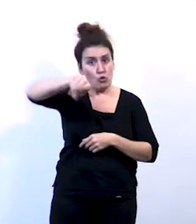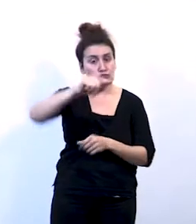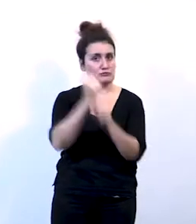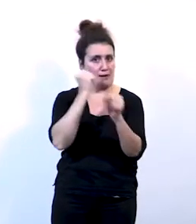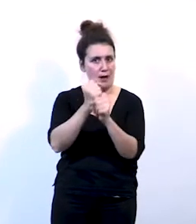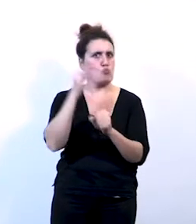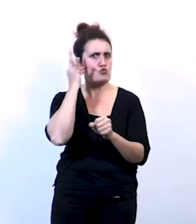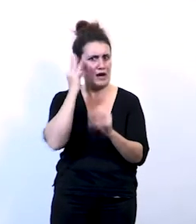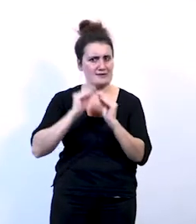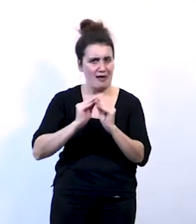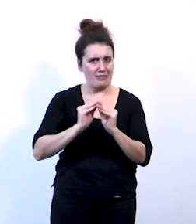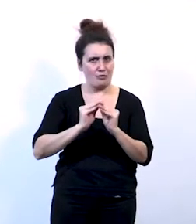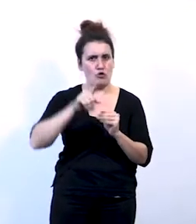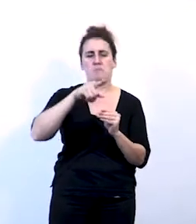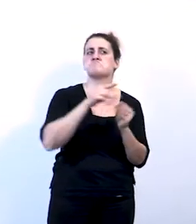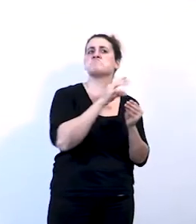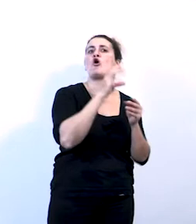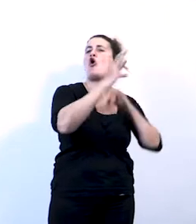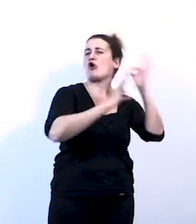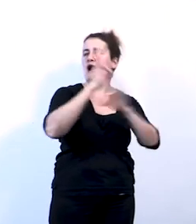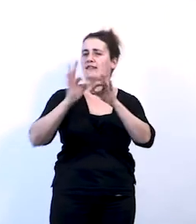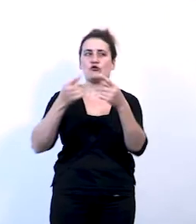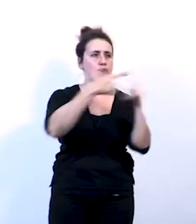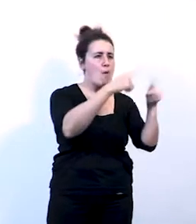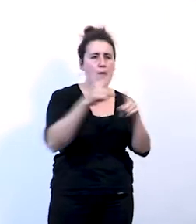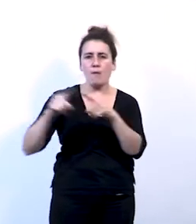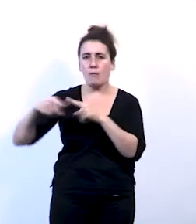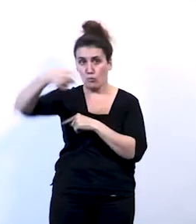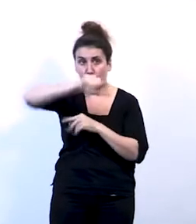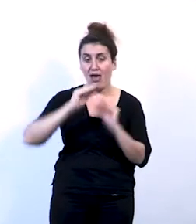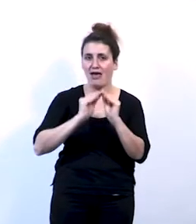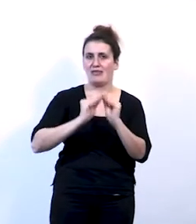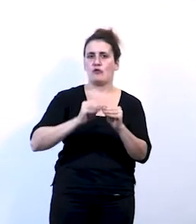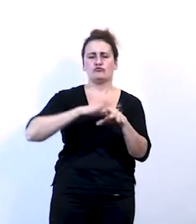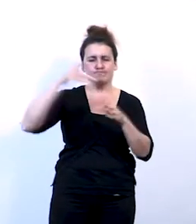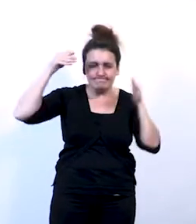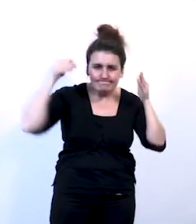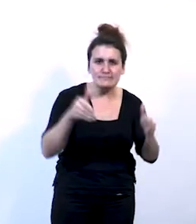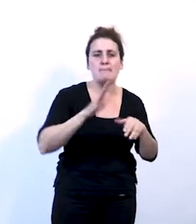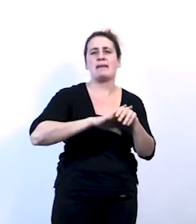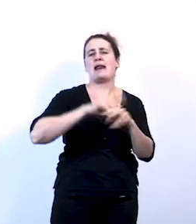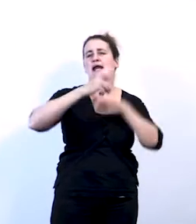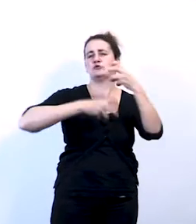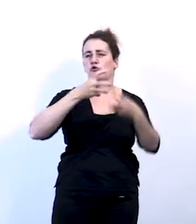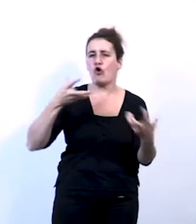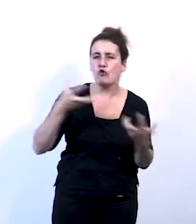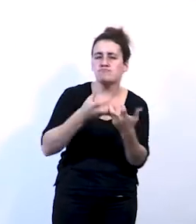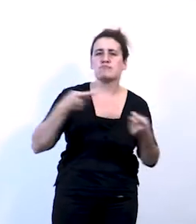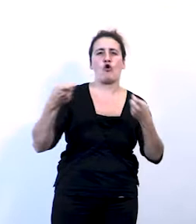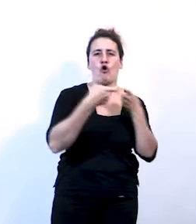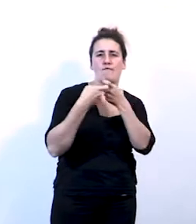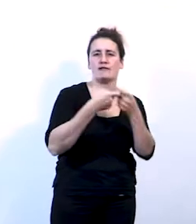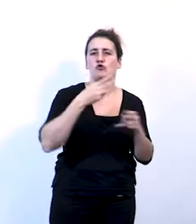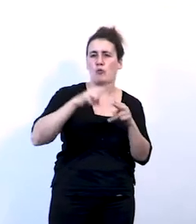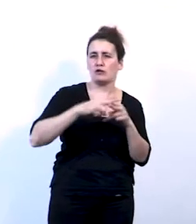haciendo las mujeres en Palestina en diferentes organizaciones y diferentes ámbitos para la resolución del conflicto político y armado y para